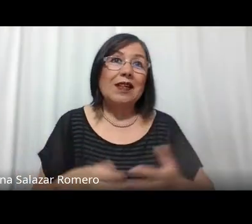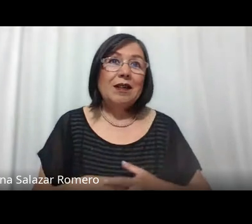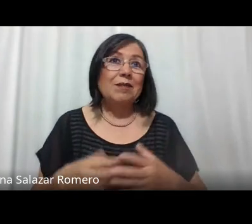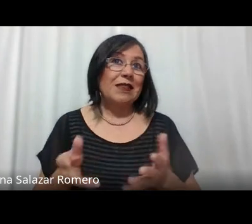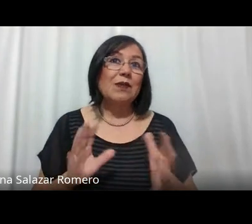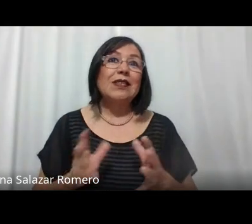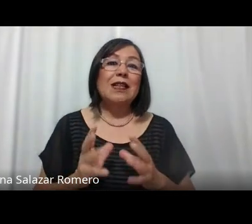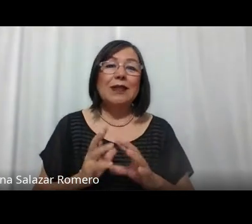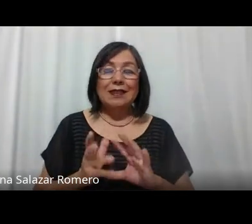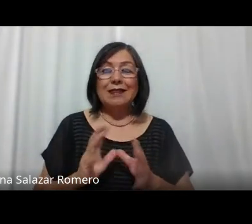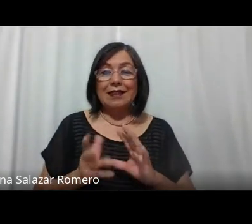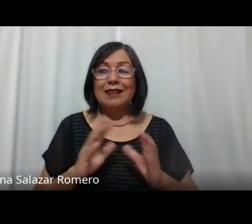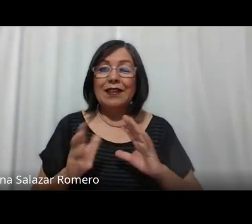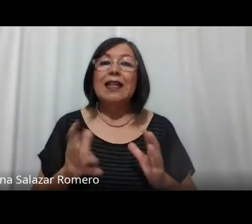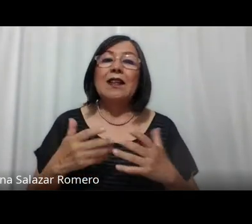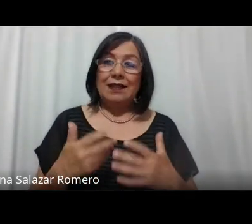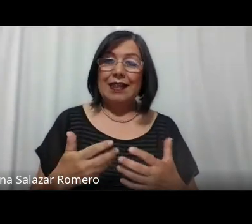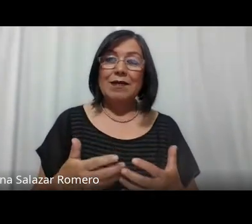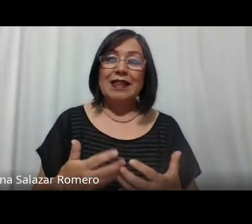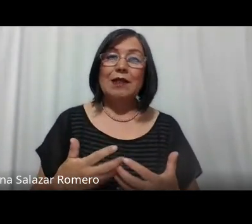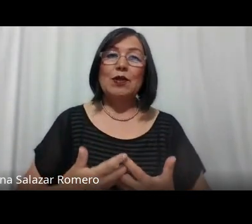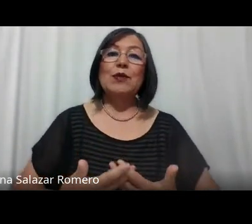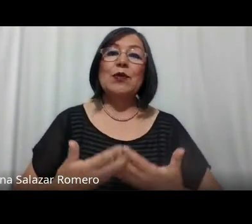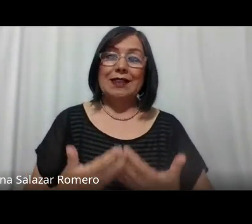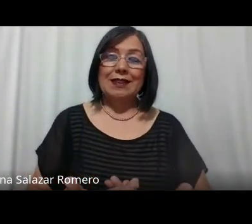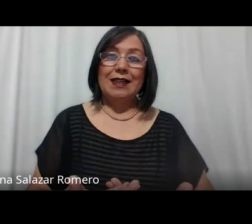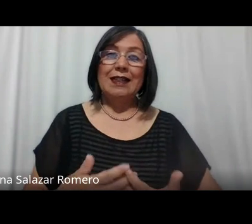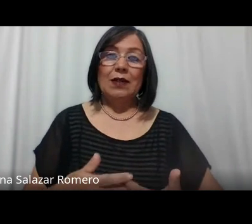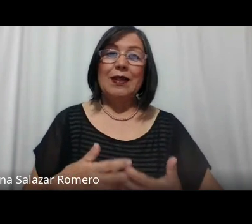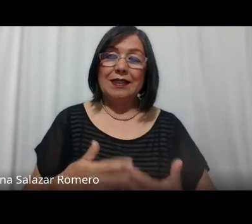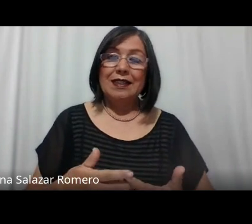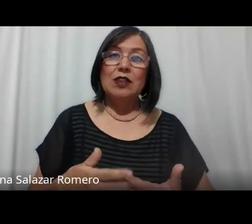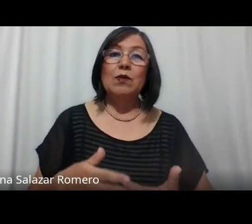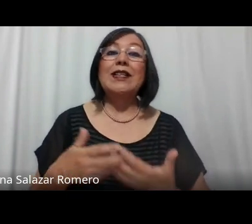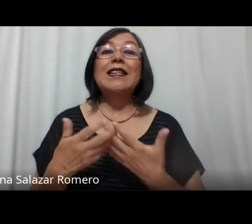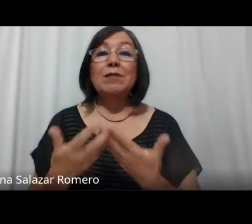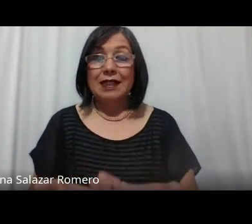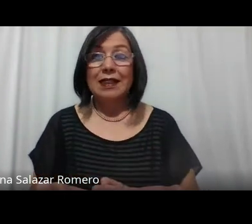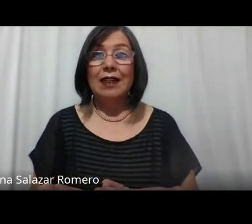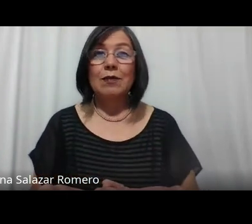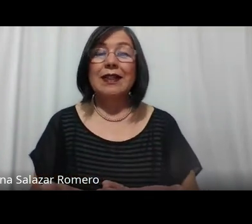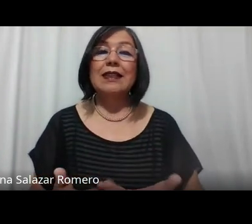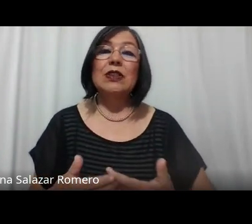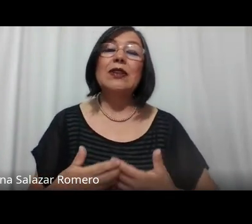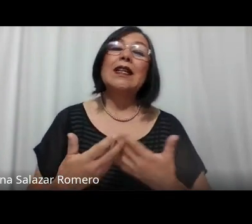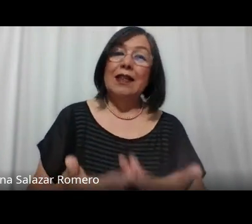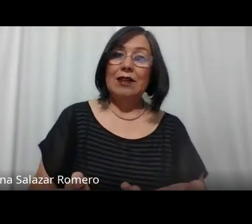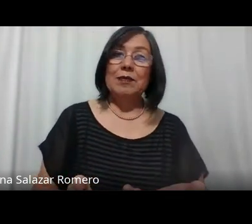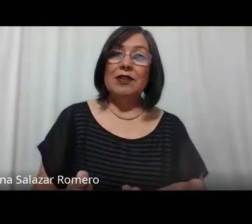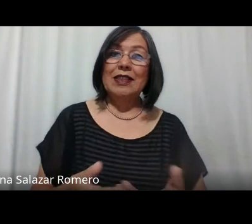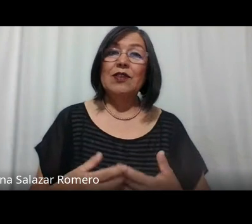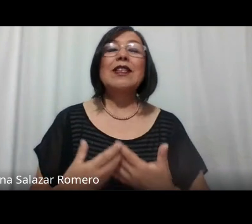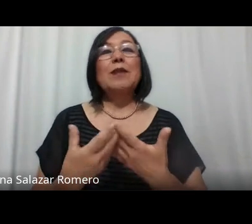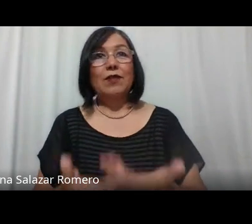Lo que percibo es que ustedes quisieran saber de qué manera podemos utilizar la lengua de señas como una herramienta en la comunicación con